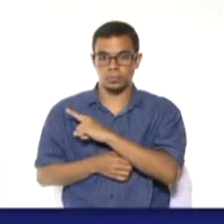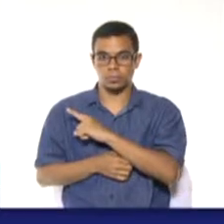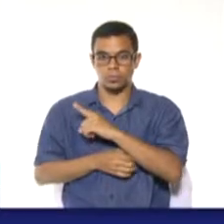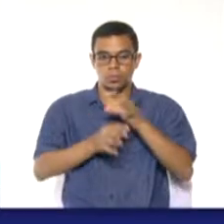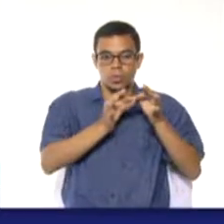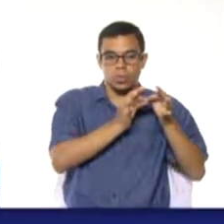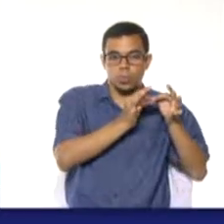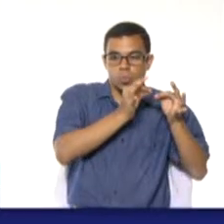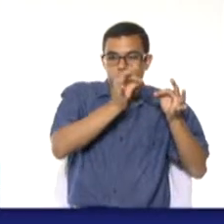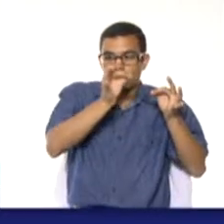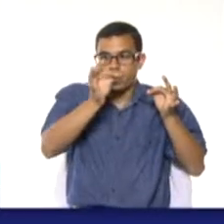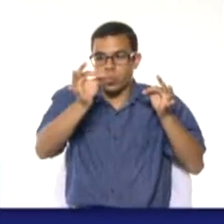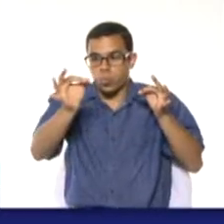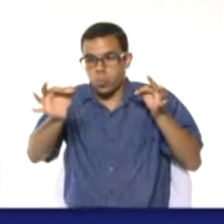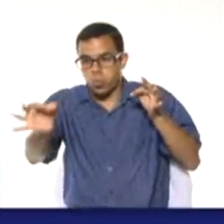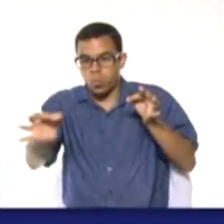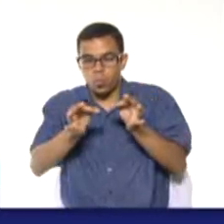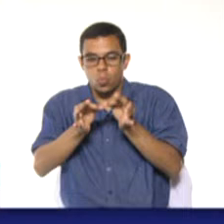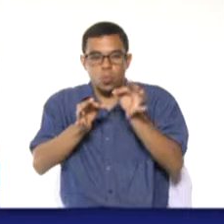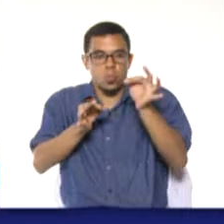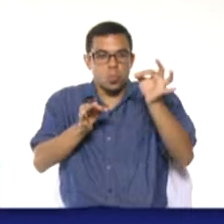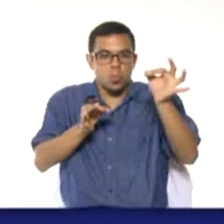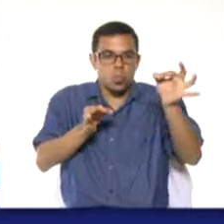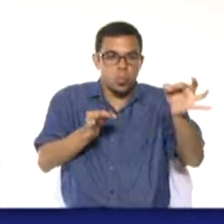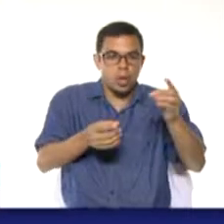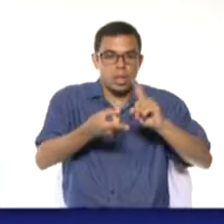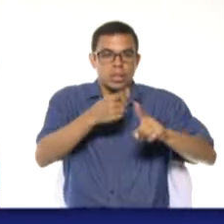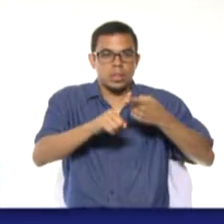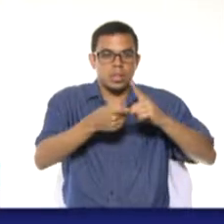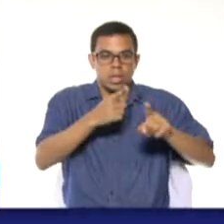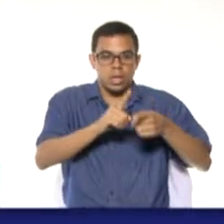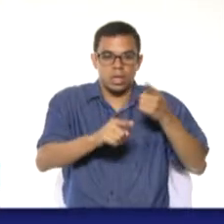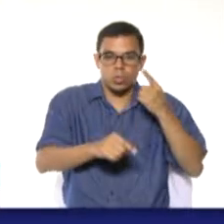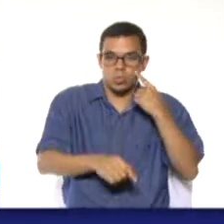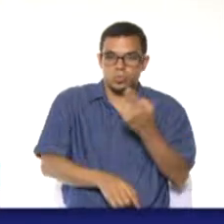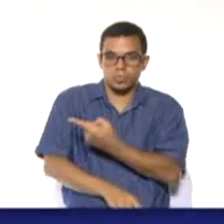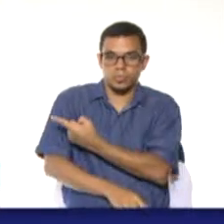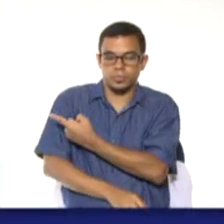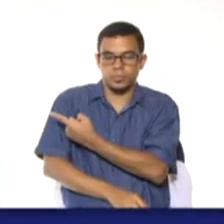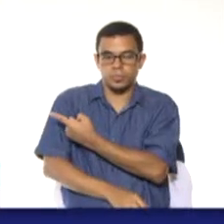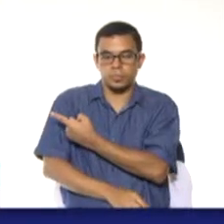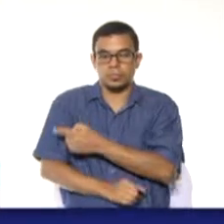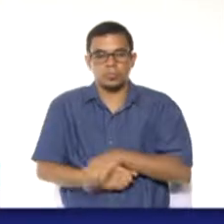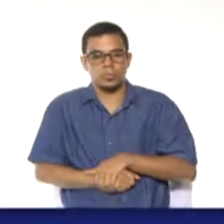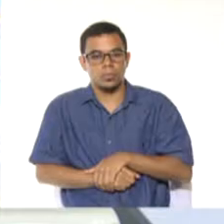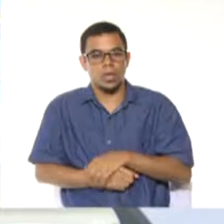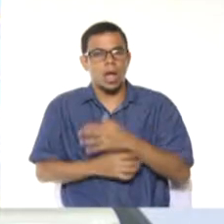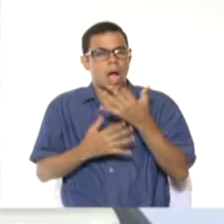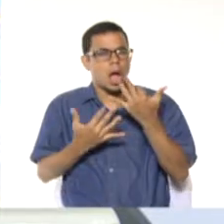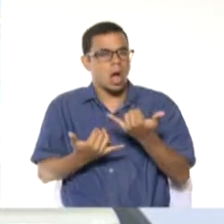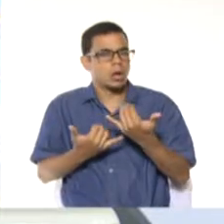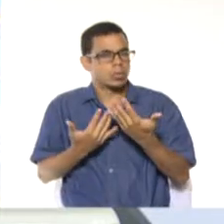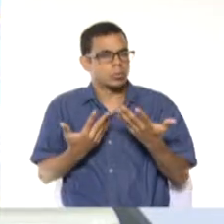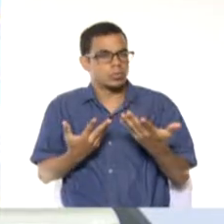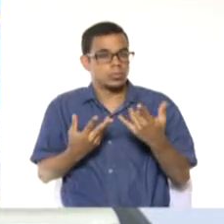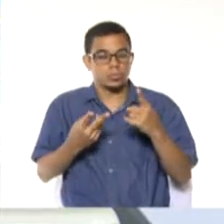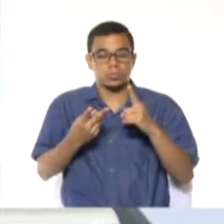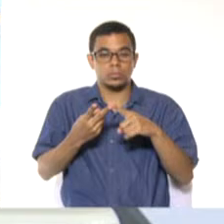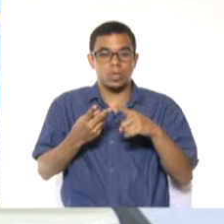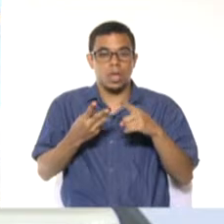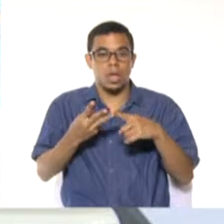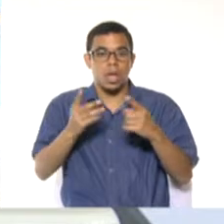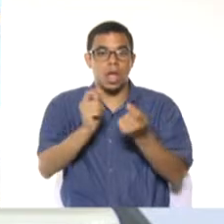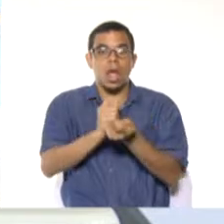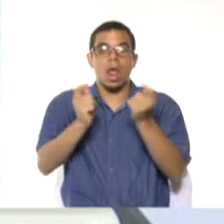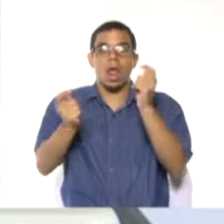desplazamiento y la distancia de dichos objetos en estudios. Tenemos en la siguiente lámina la